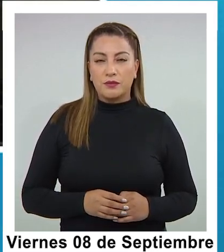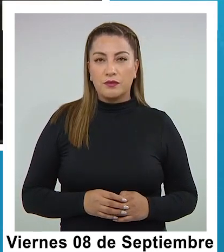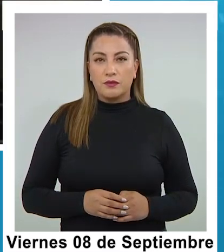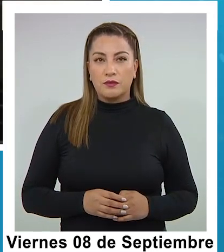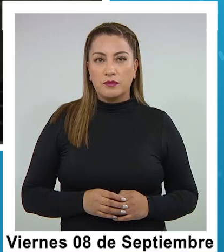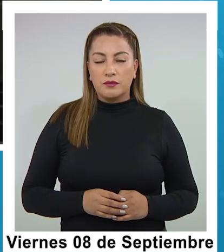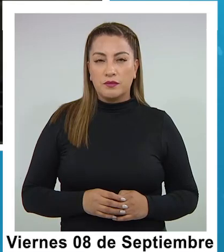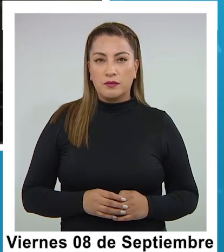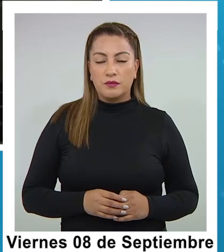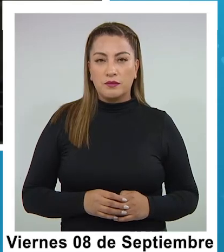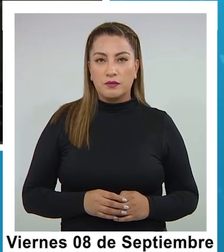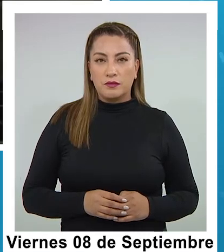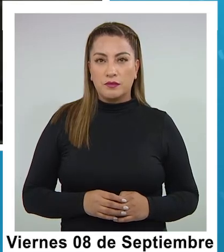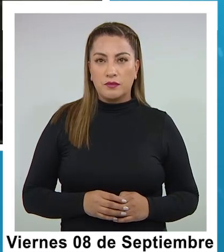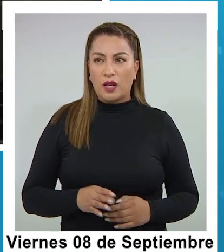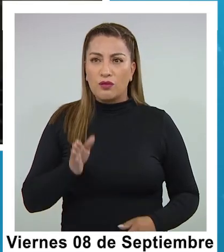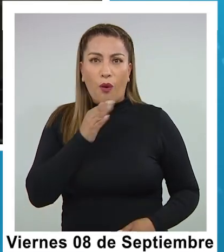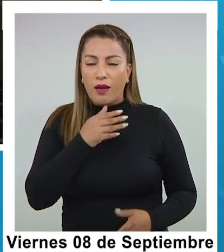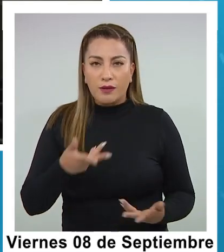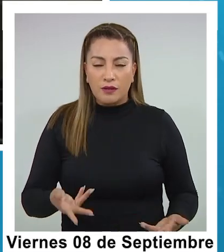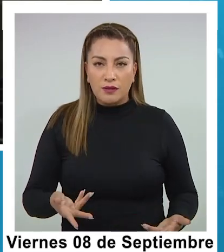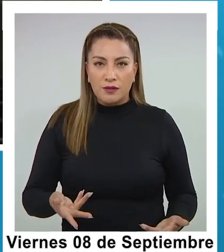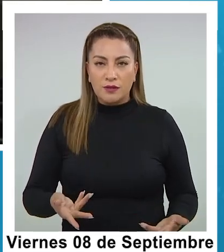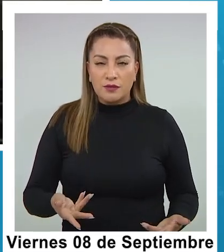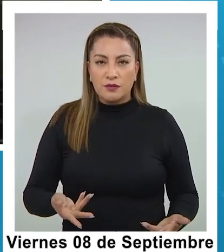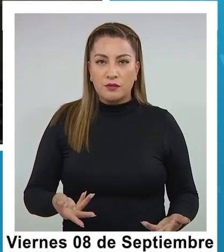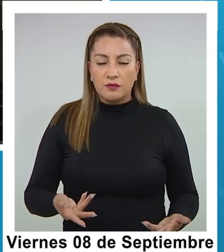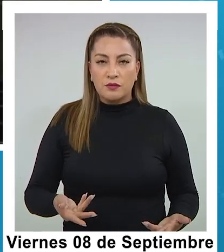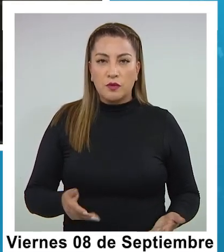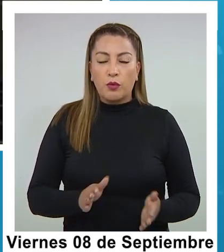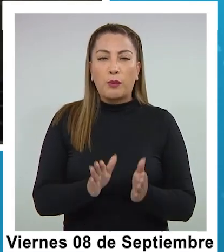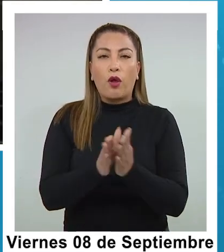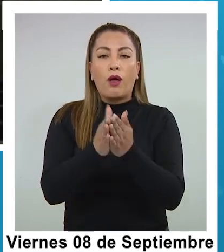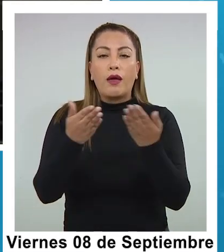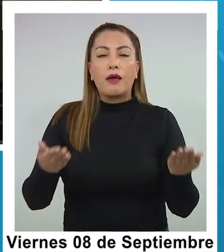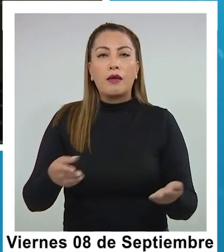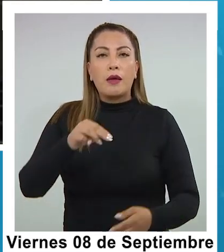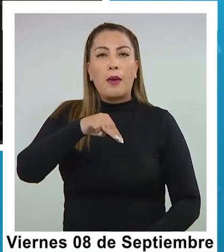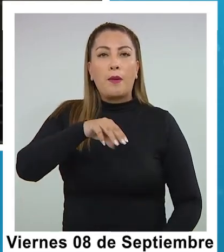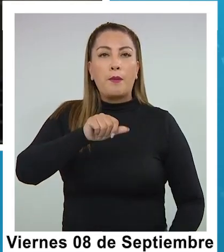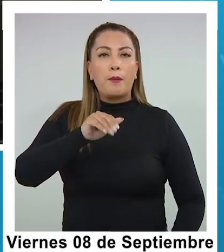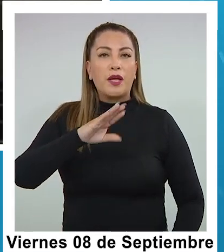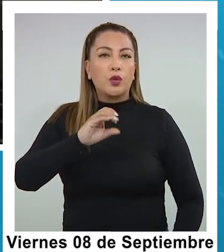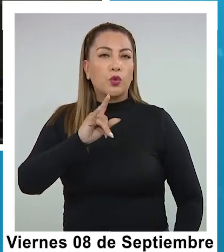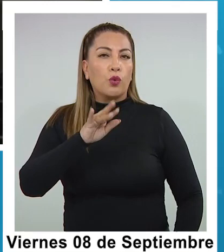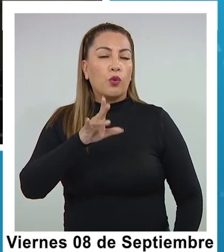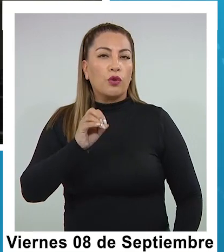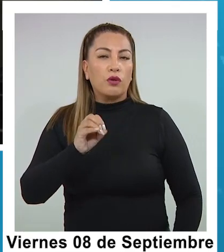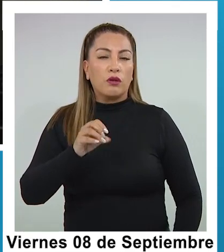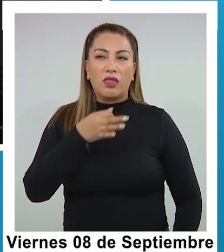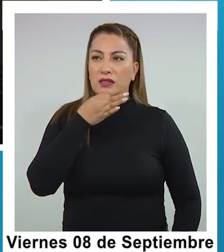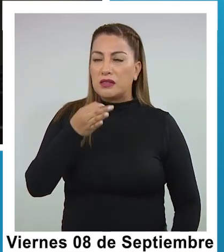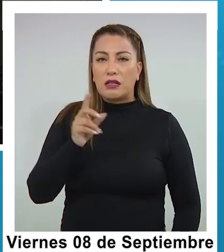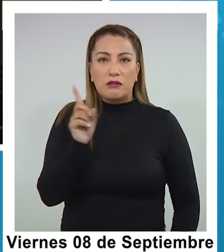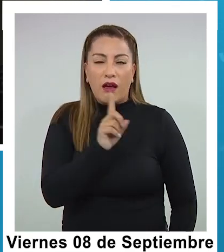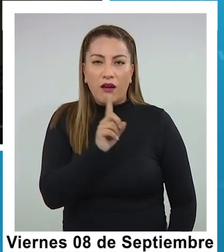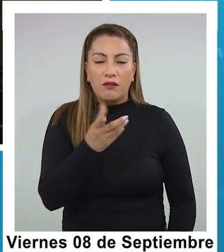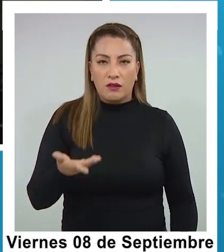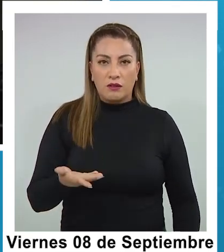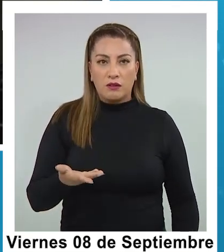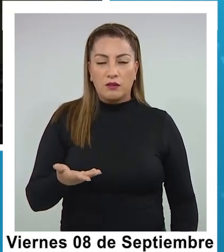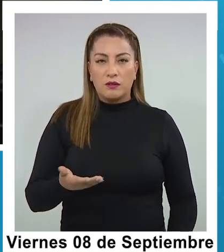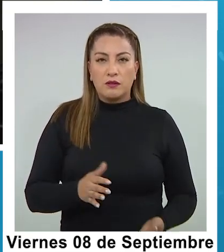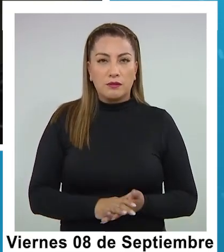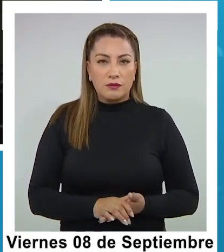Los medios tradicionales no existen. No existen en Mercurio, no existen en Editorial. Imagínate el negacionismo. Ya